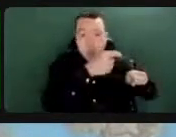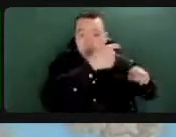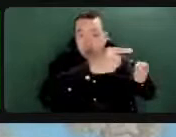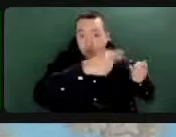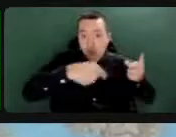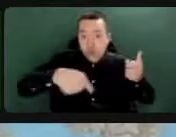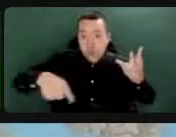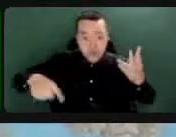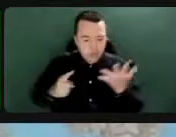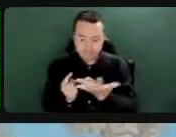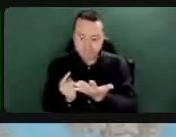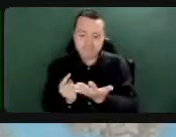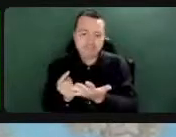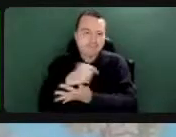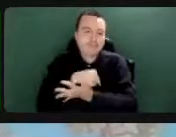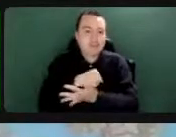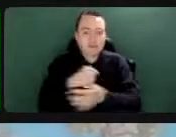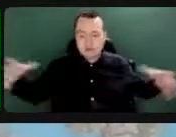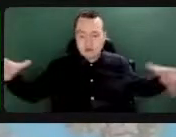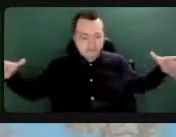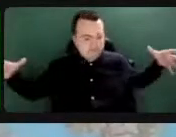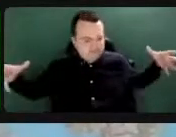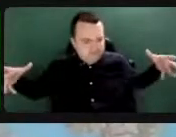esa información poder validarla.